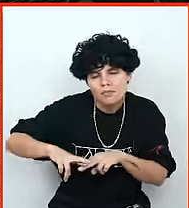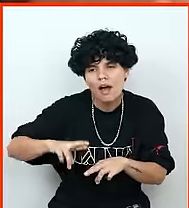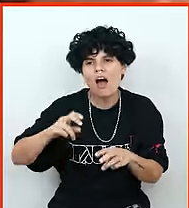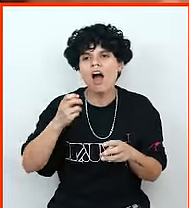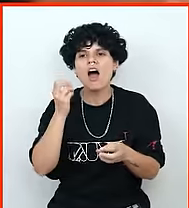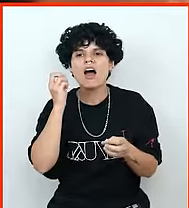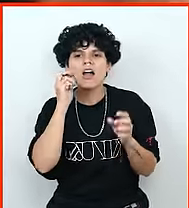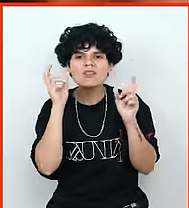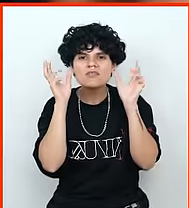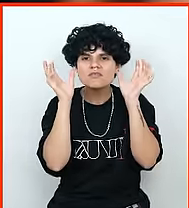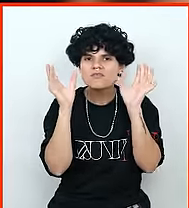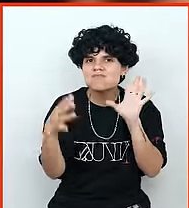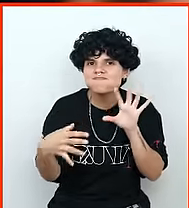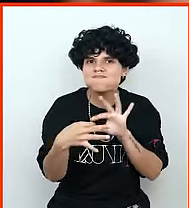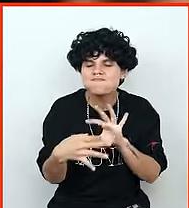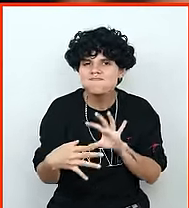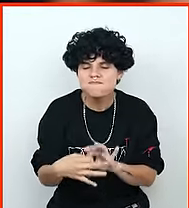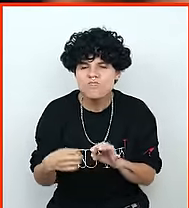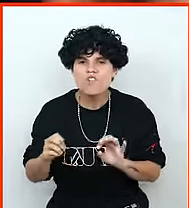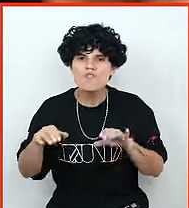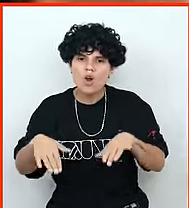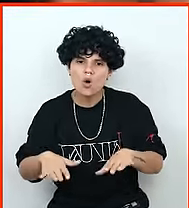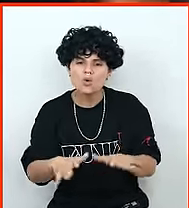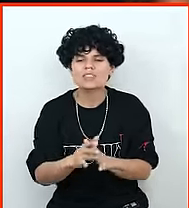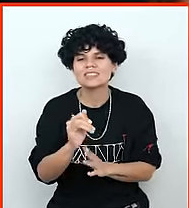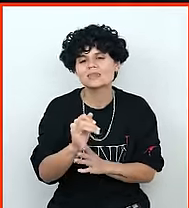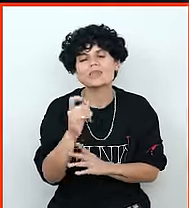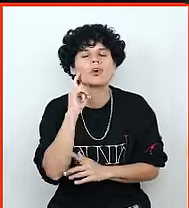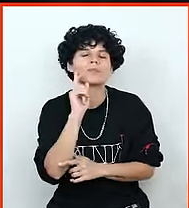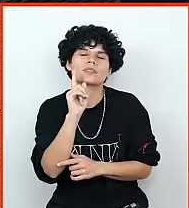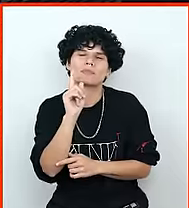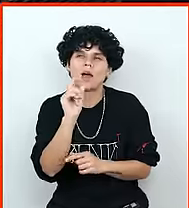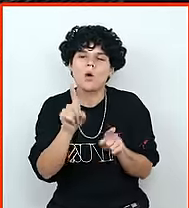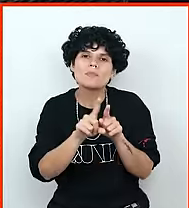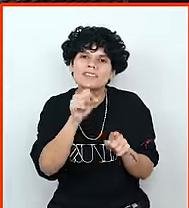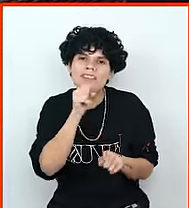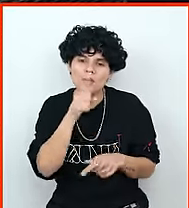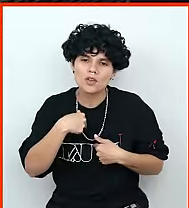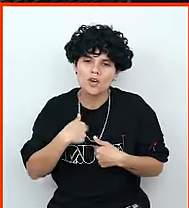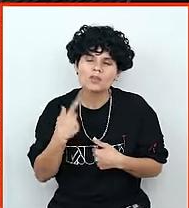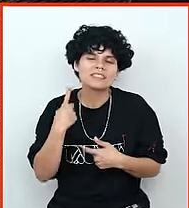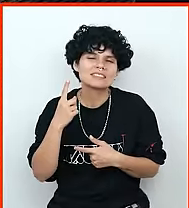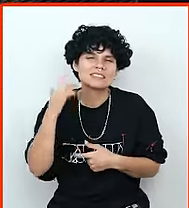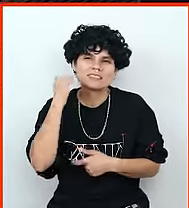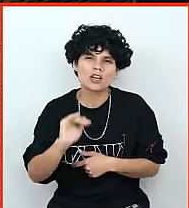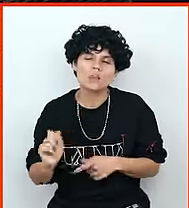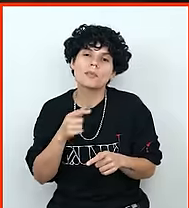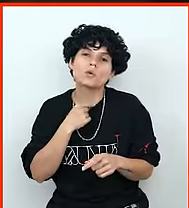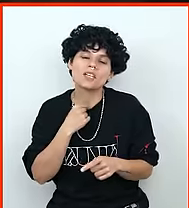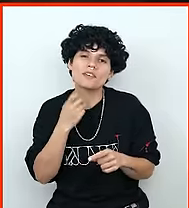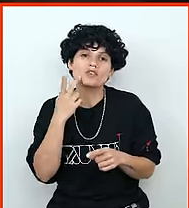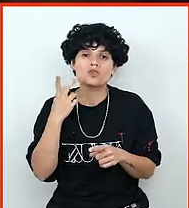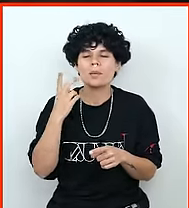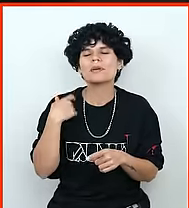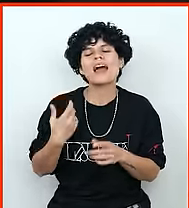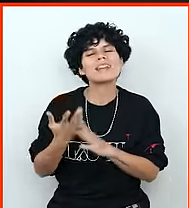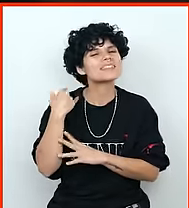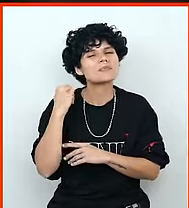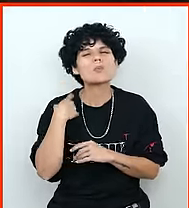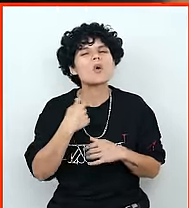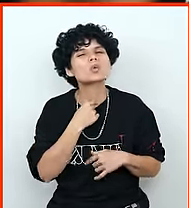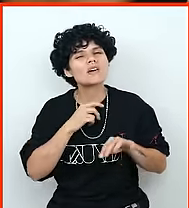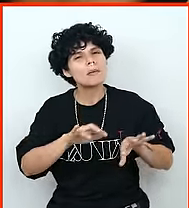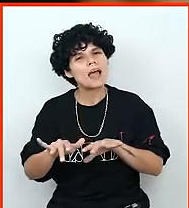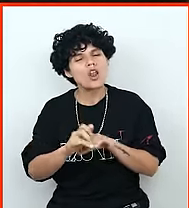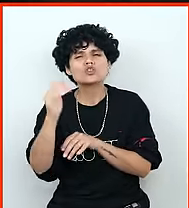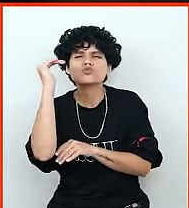es que una frase que me dijo mi tata que me marcó mucho cuando chico, porque a mí siempre me ha gustado tocar piano, pues, ¿cachai? Entonces yo andaba con un pianito chiquitito y llegaba a la casa de mi tata y yo me acuerdo